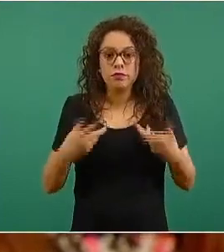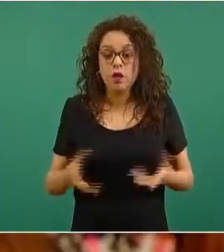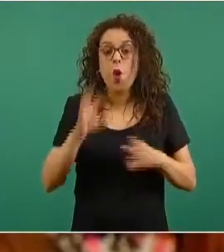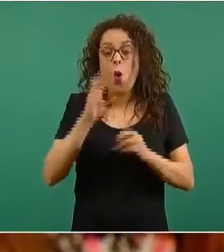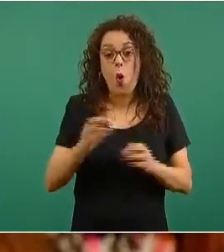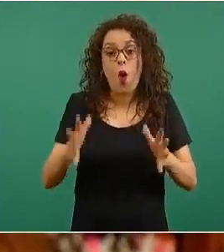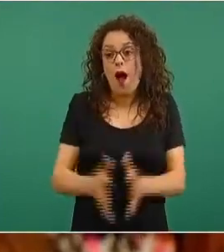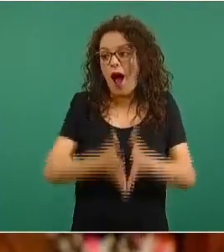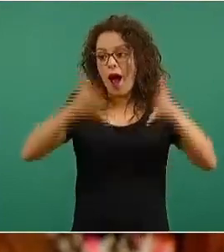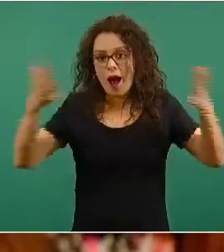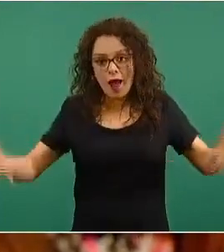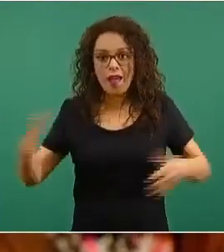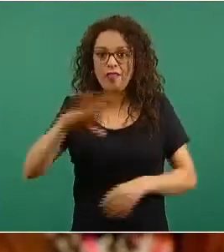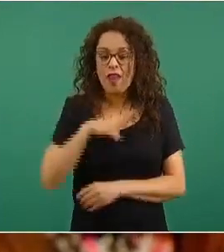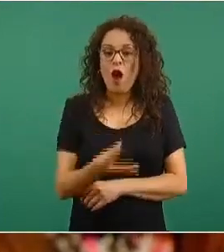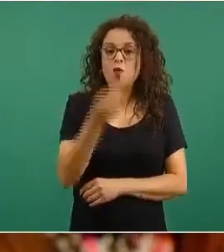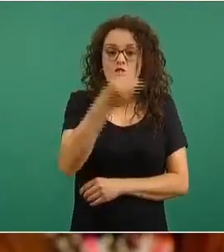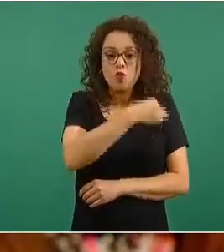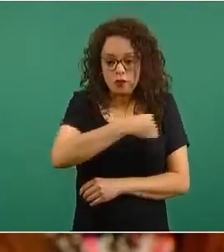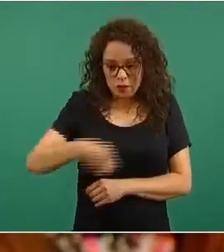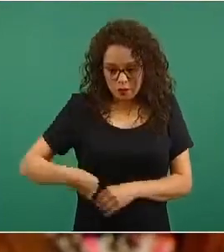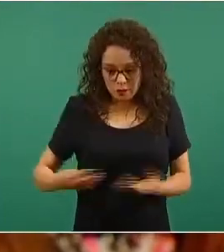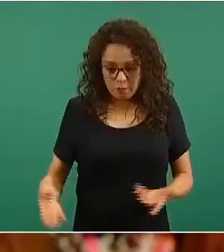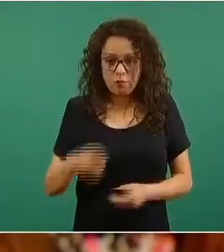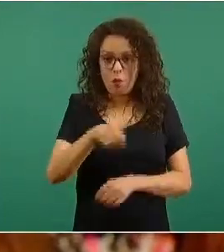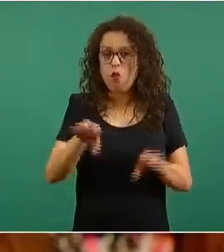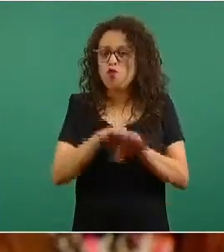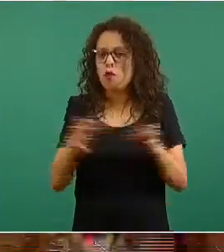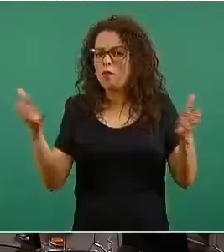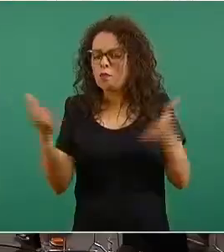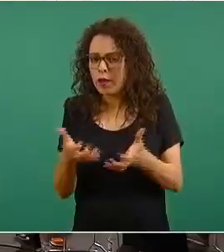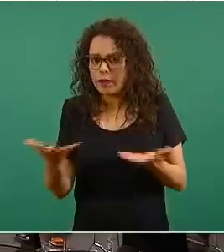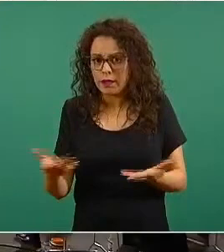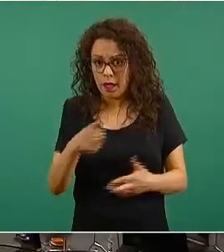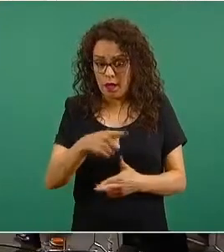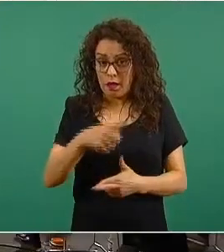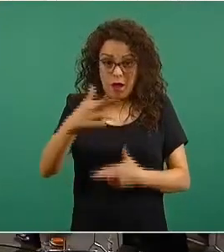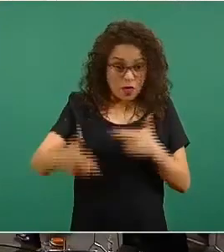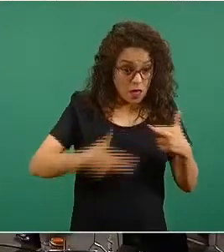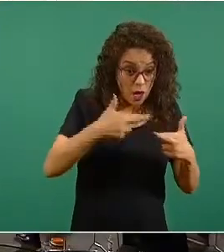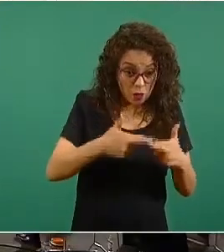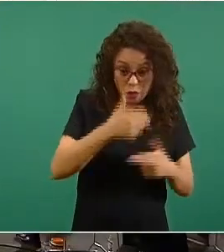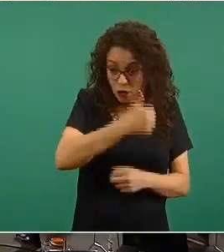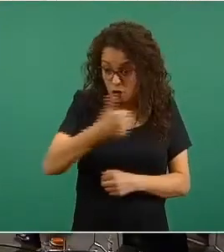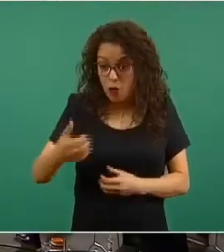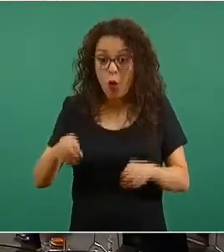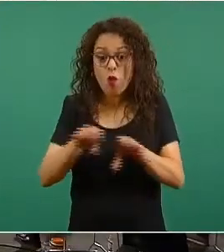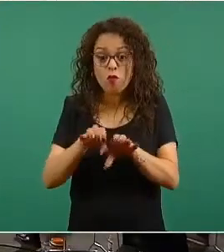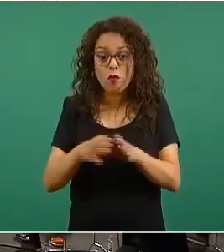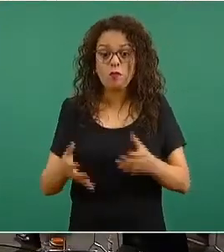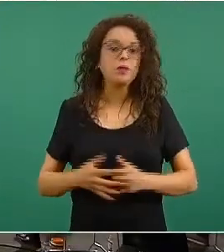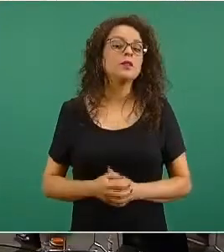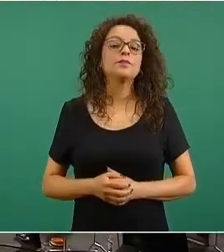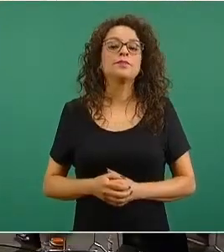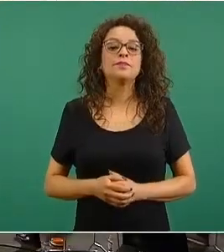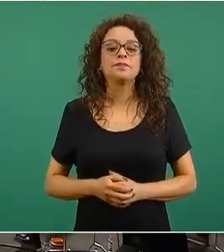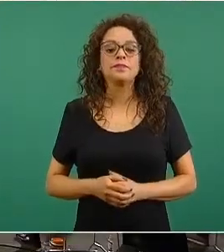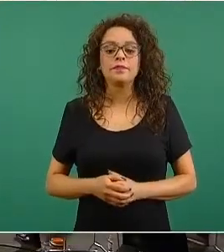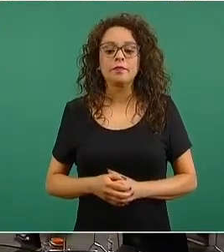tiene muchos municipios, será por regiones? ¿Cuál sería el mecanismo? El operativo Correcaminos. El operativo, así